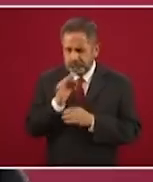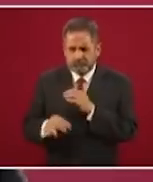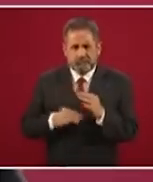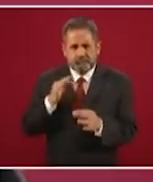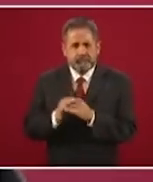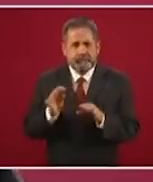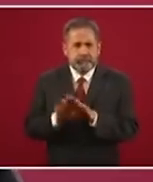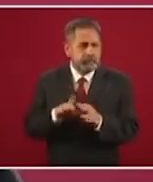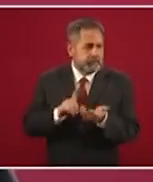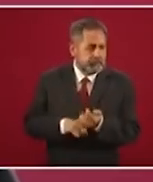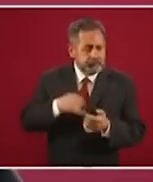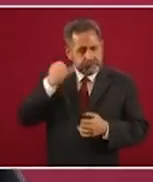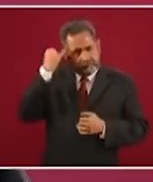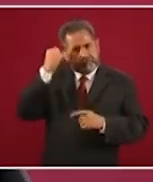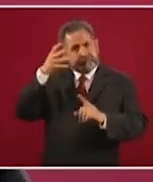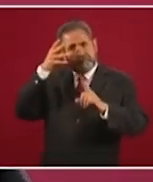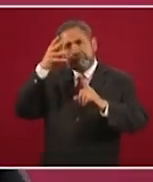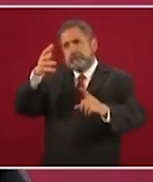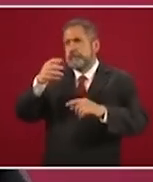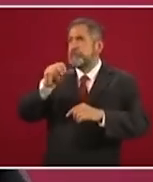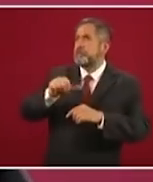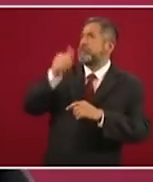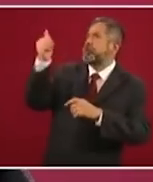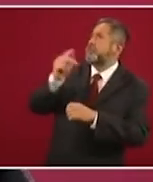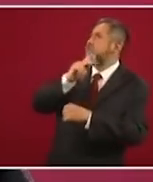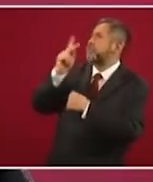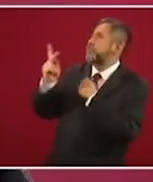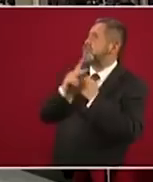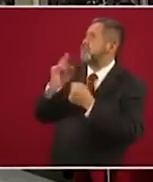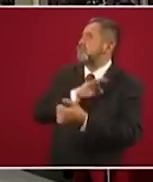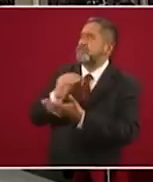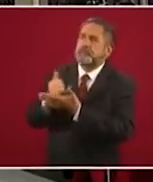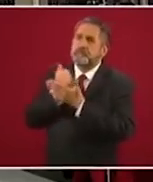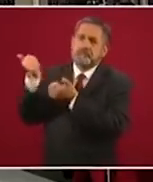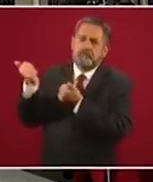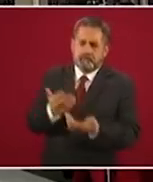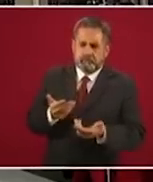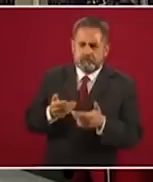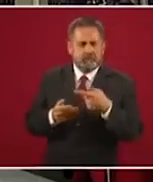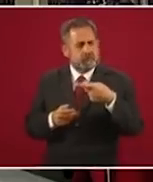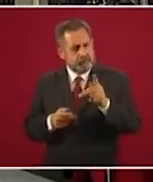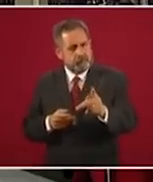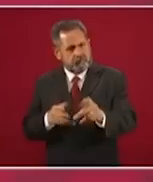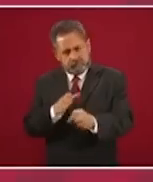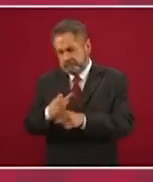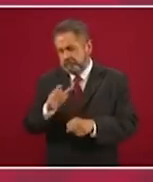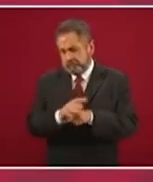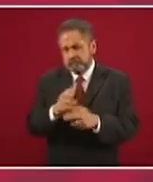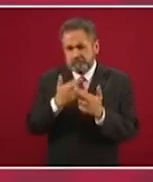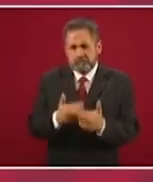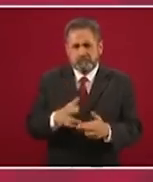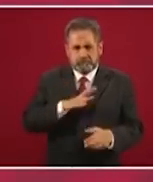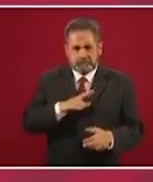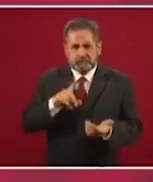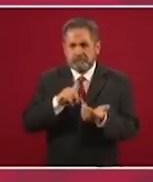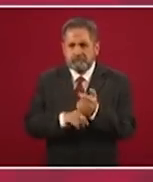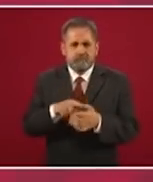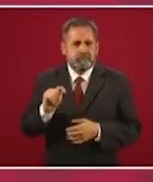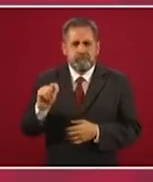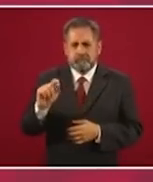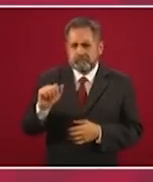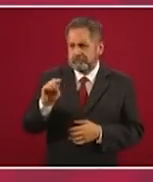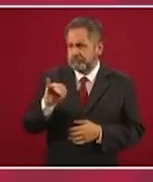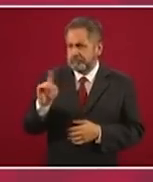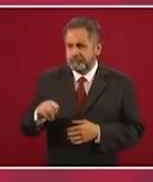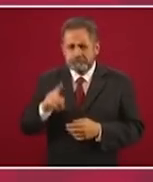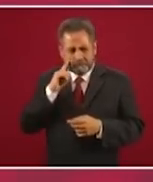también la vista hacia los países que nos pueden ayudar. Pero centralmente en eso, lo mismo que en el tamiz,